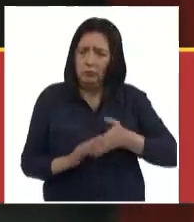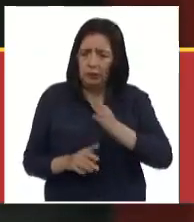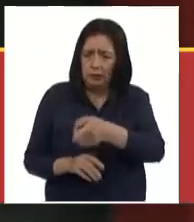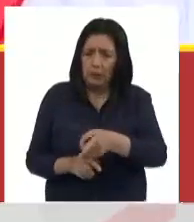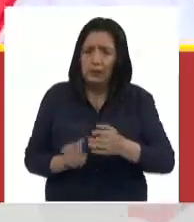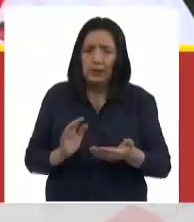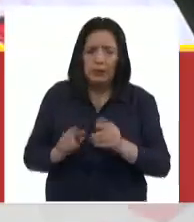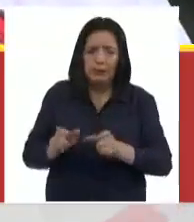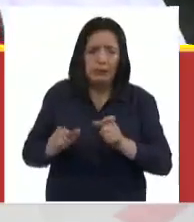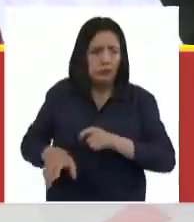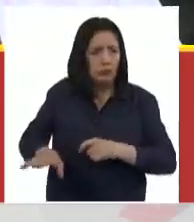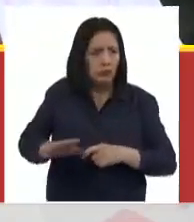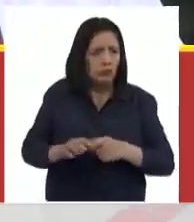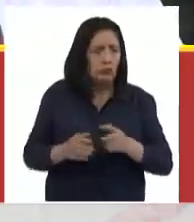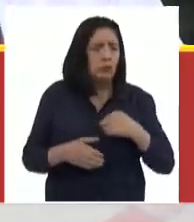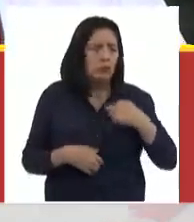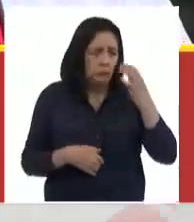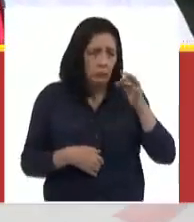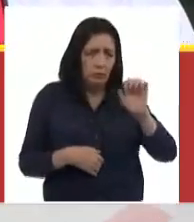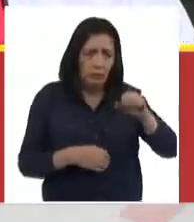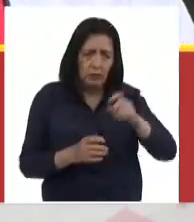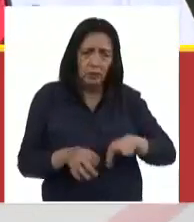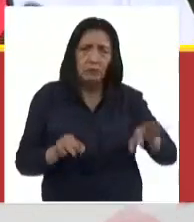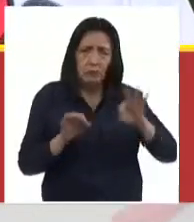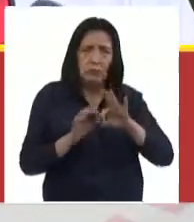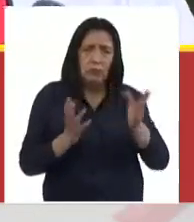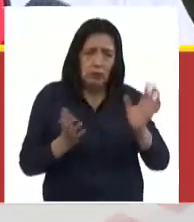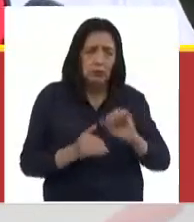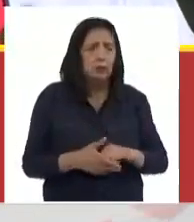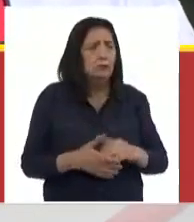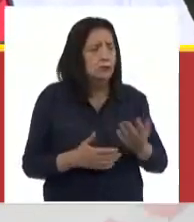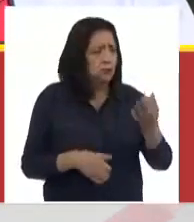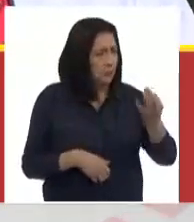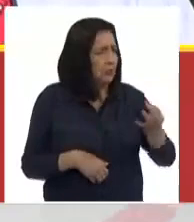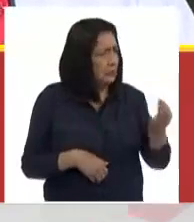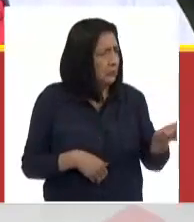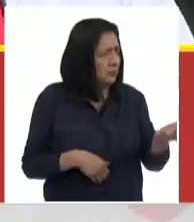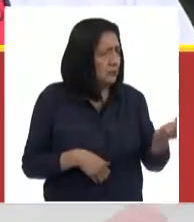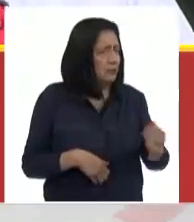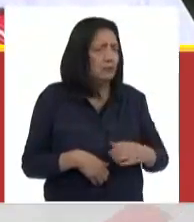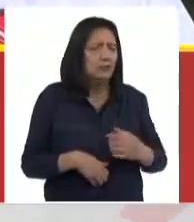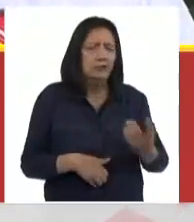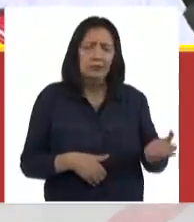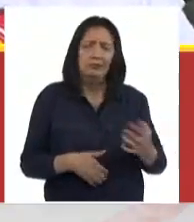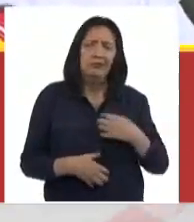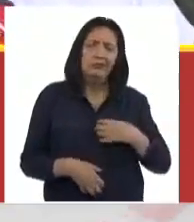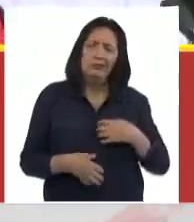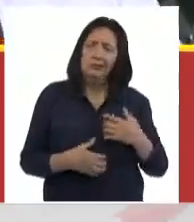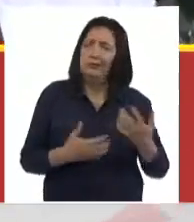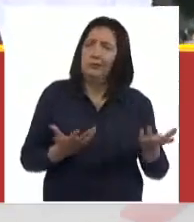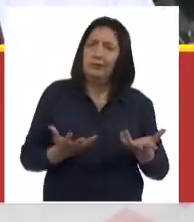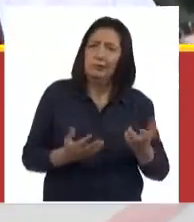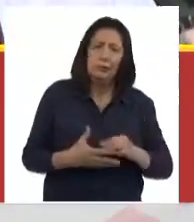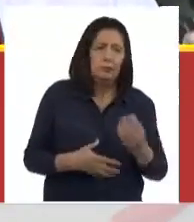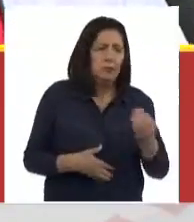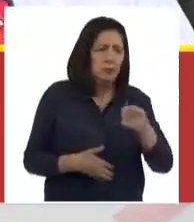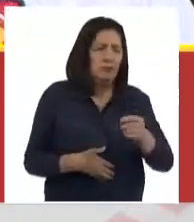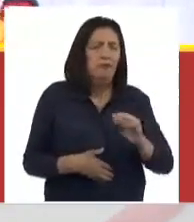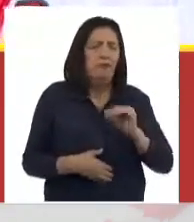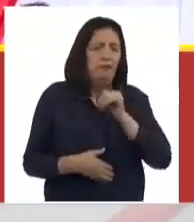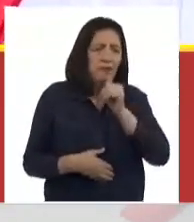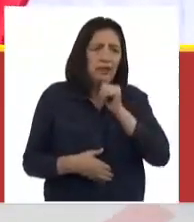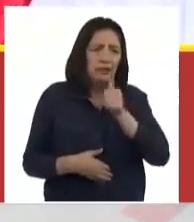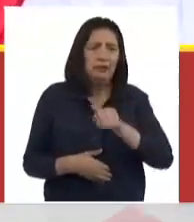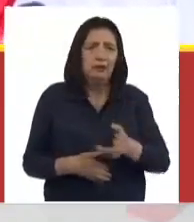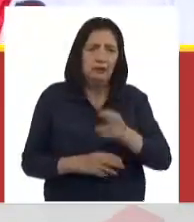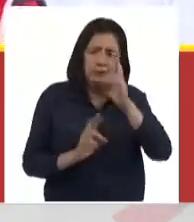bases, vayan al pueblo. Y creo importante que esto, ¿verdad?, que nos incomoda. Porque eso es faltar el respeto